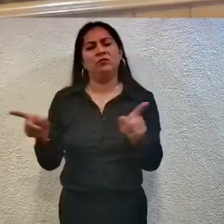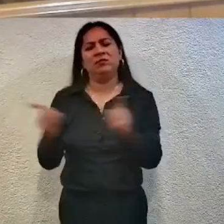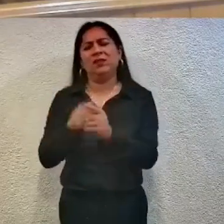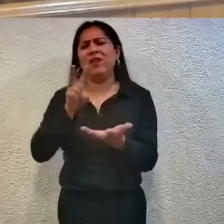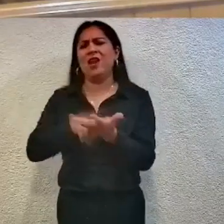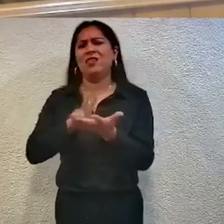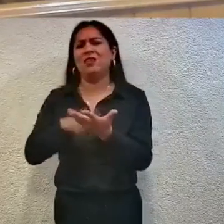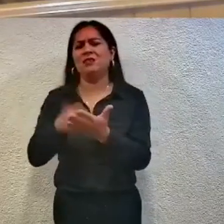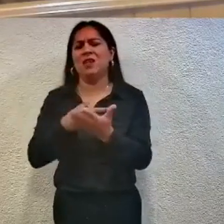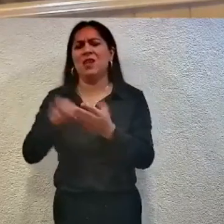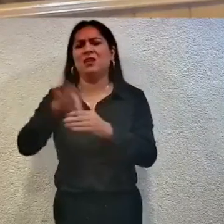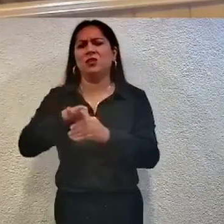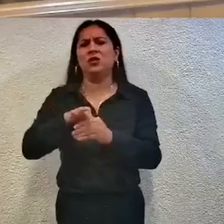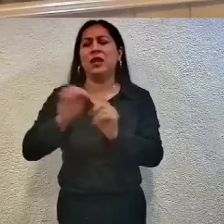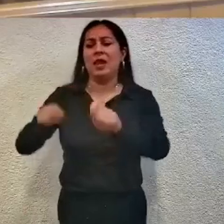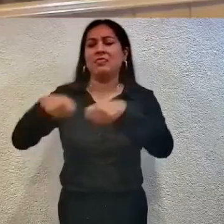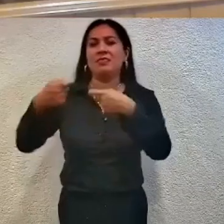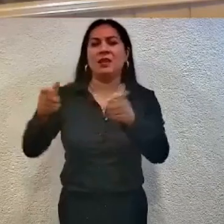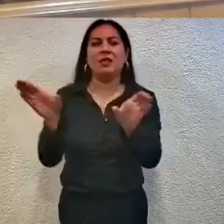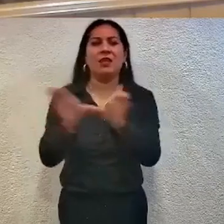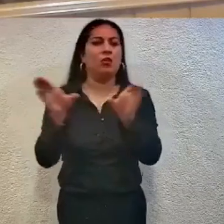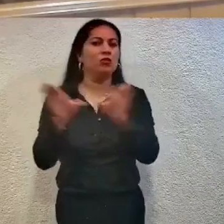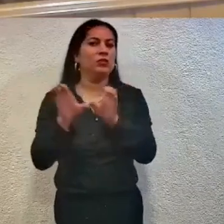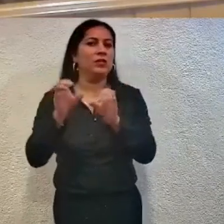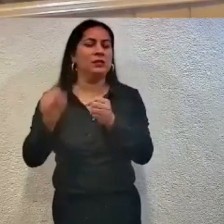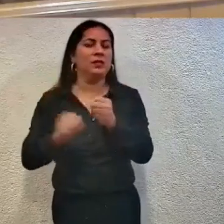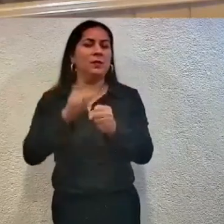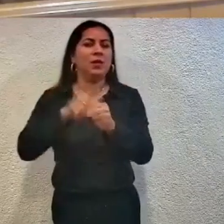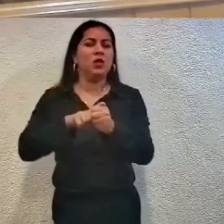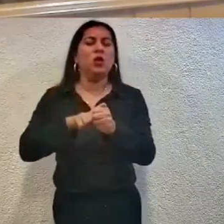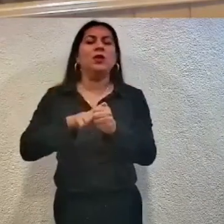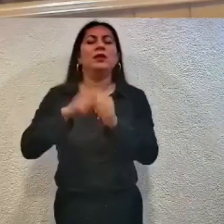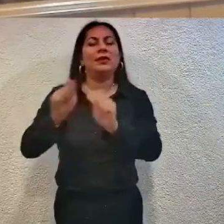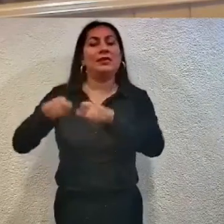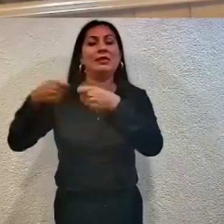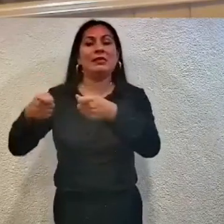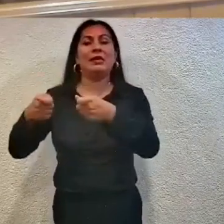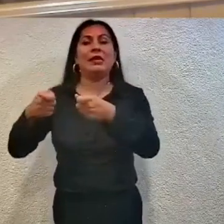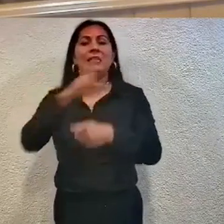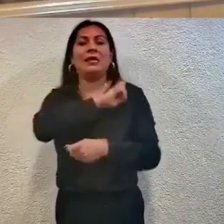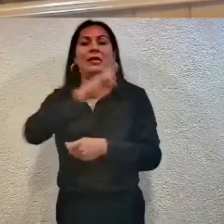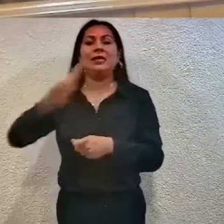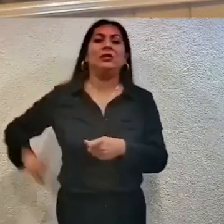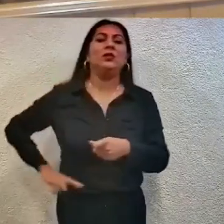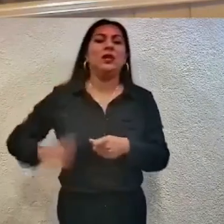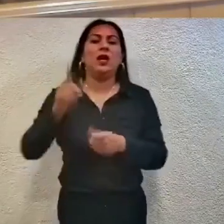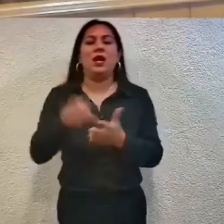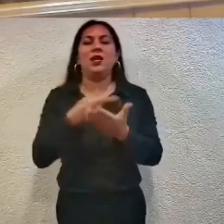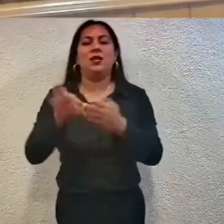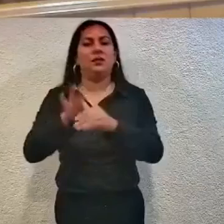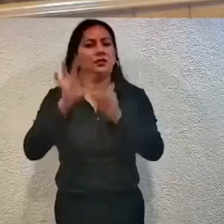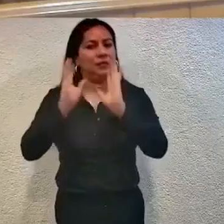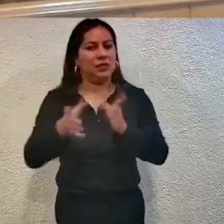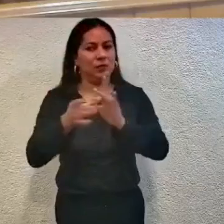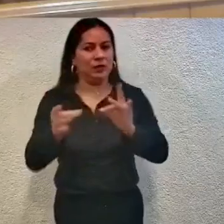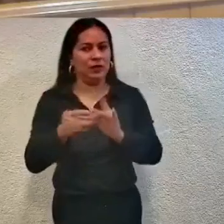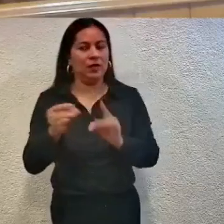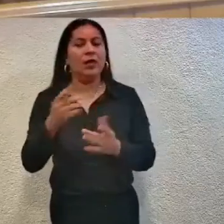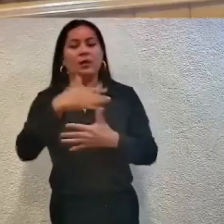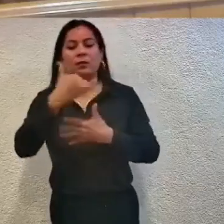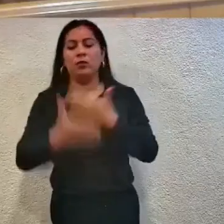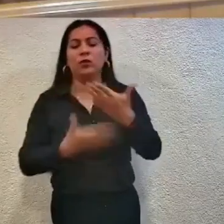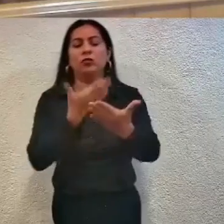de cómputo, declaración de validez de la elección y la entrega de las constancias de mayoría y de asignación de regidurías en la